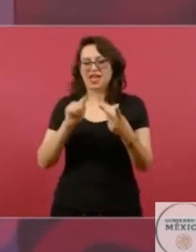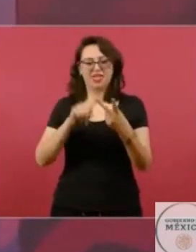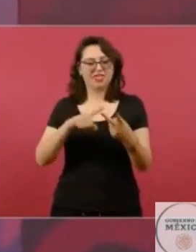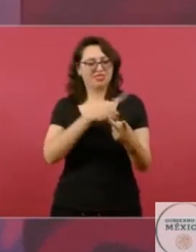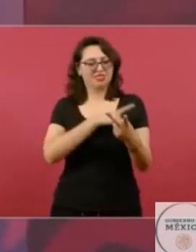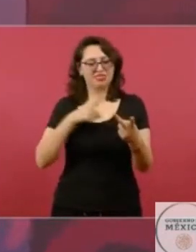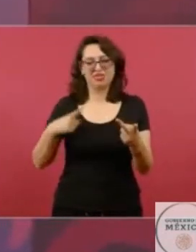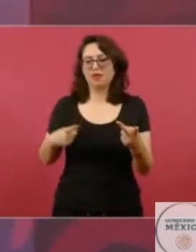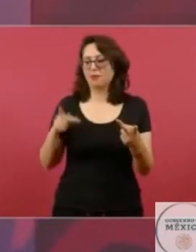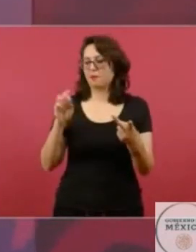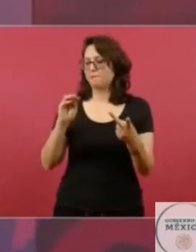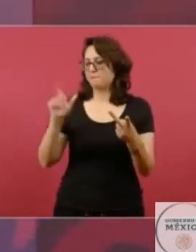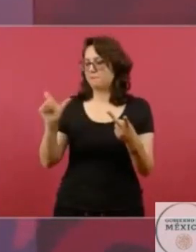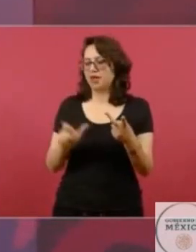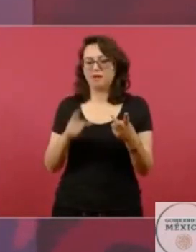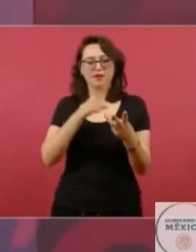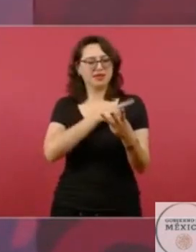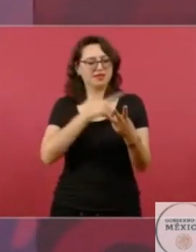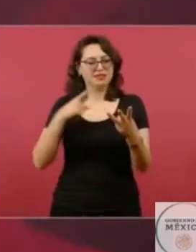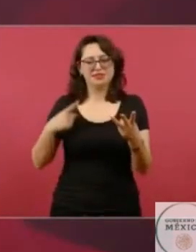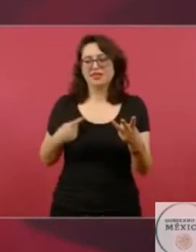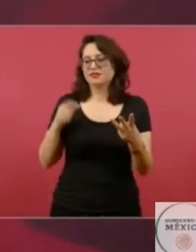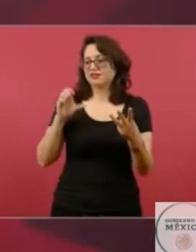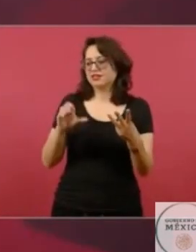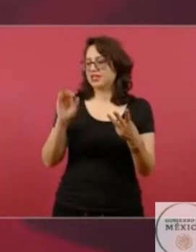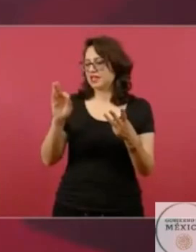pero deben de